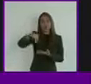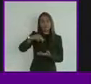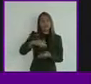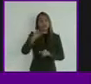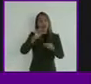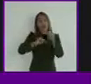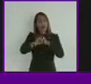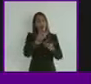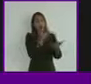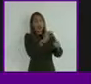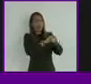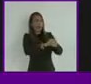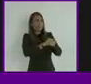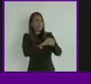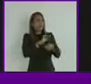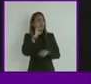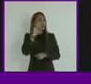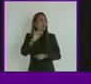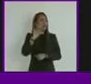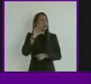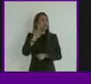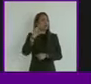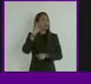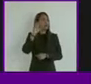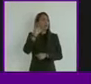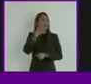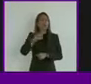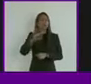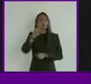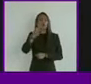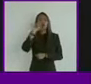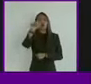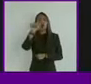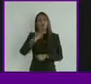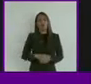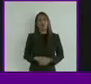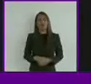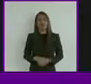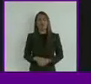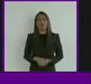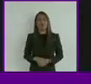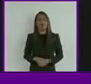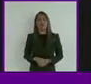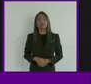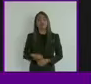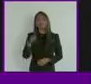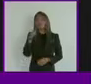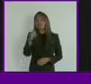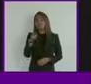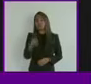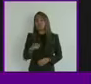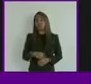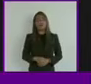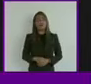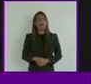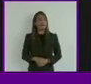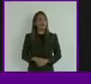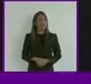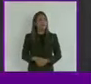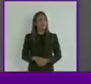Irvin. Amiga, su Alondra Varela asegura que no quedó corta en la claridad que de lo que pretende transmitir.